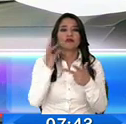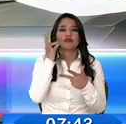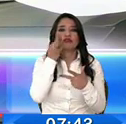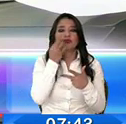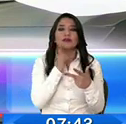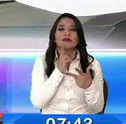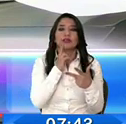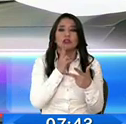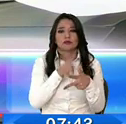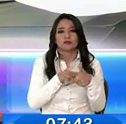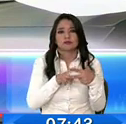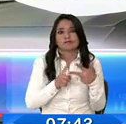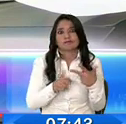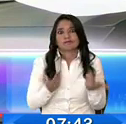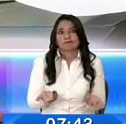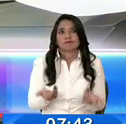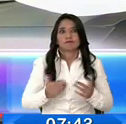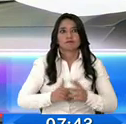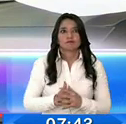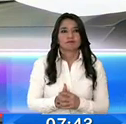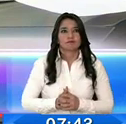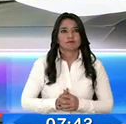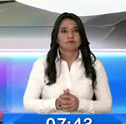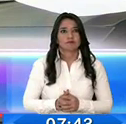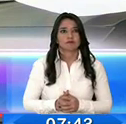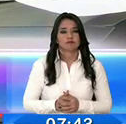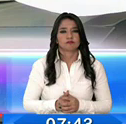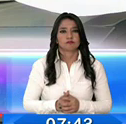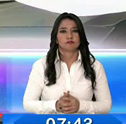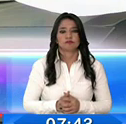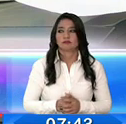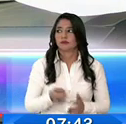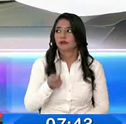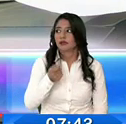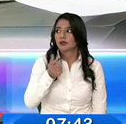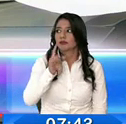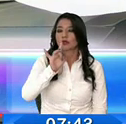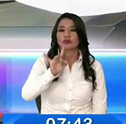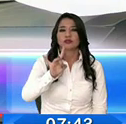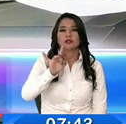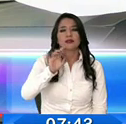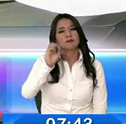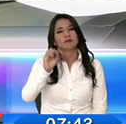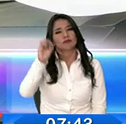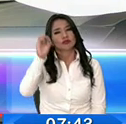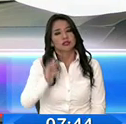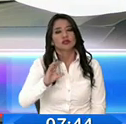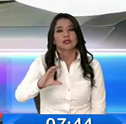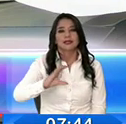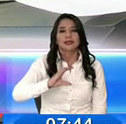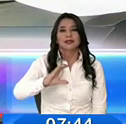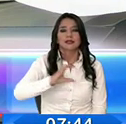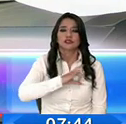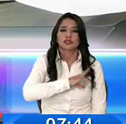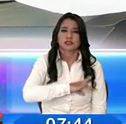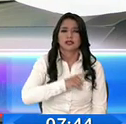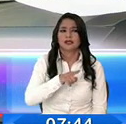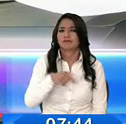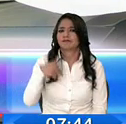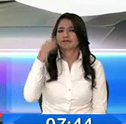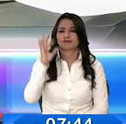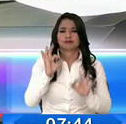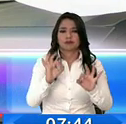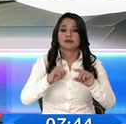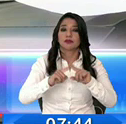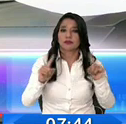vino el cobre correcto entonces ese es casi el ochenta y pico por ciento de sus ingresos entonces es tan primario como el país